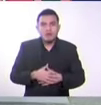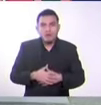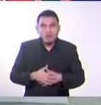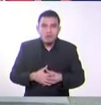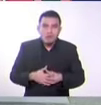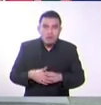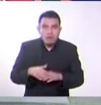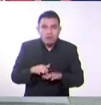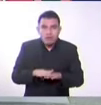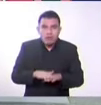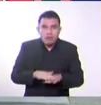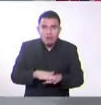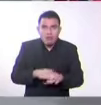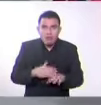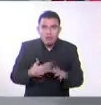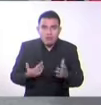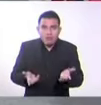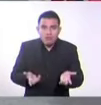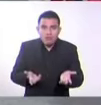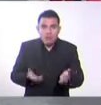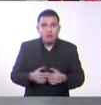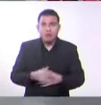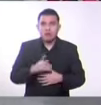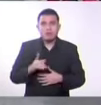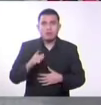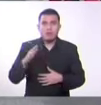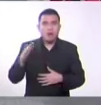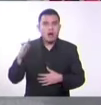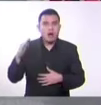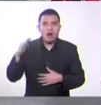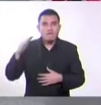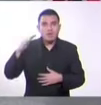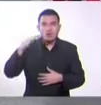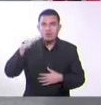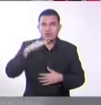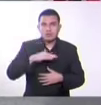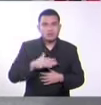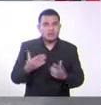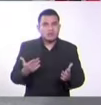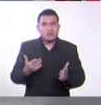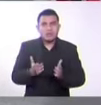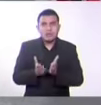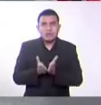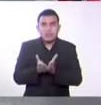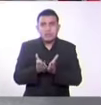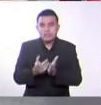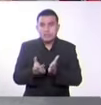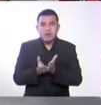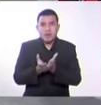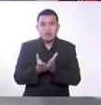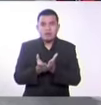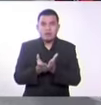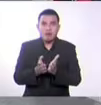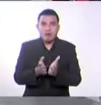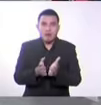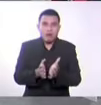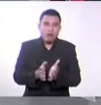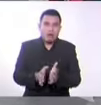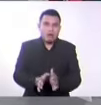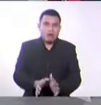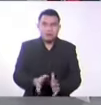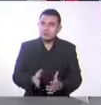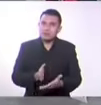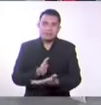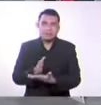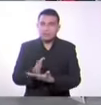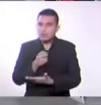pues imagínate, a lo mejor no habían aviones tampoco. Tal vez viajaban en barcos. Y si el barco se hundía. No llegaba la información.